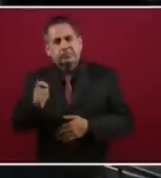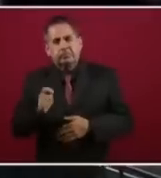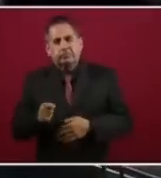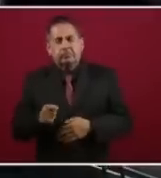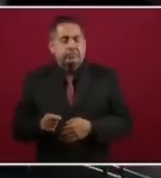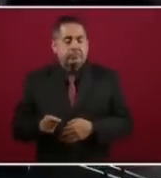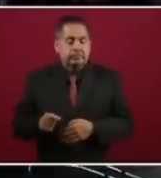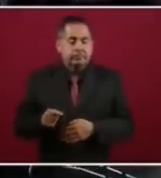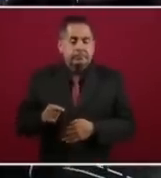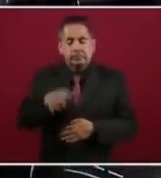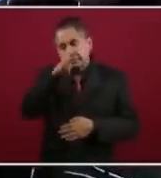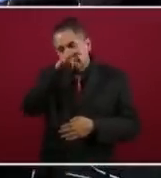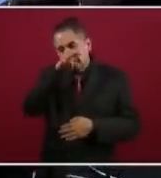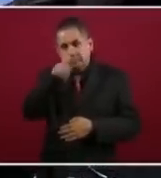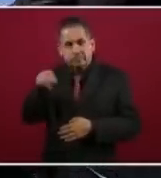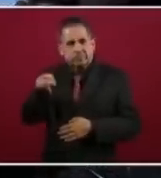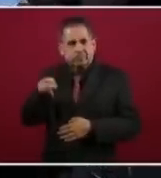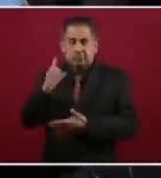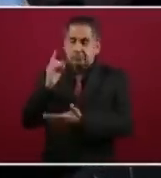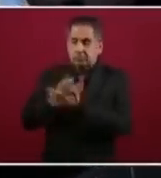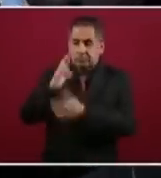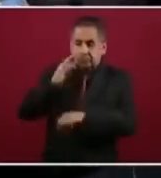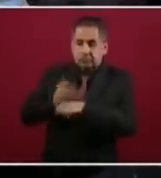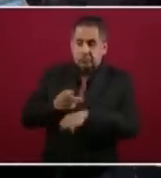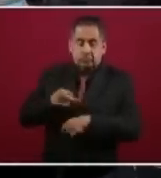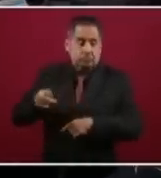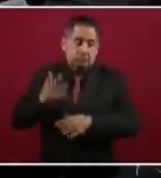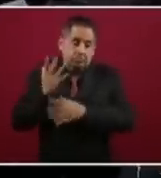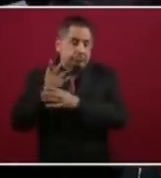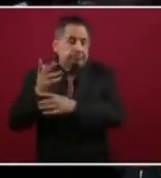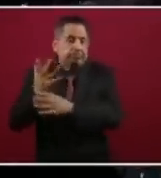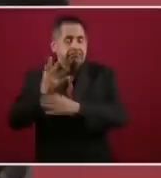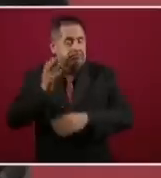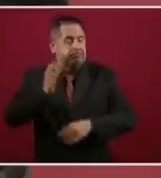el único responsable. Pues él lo asume.